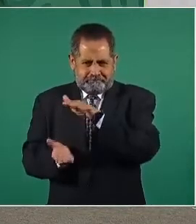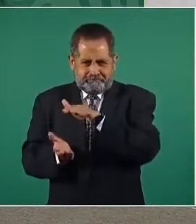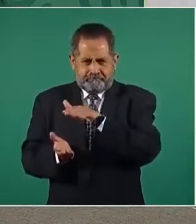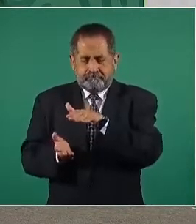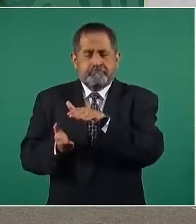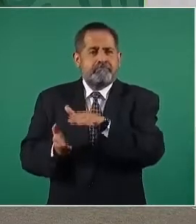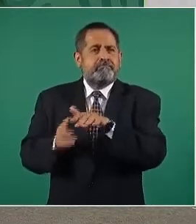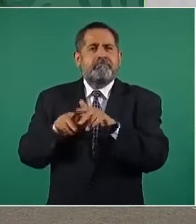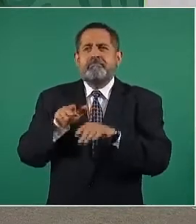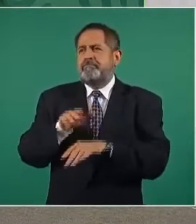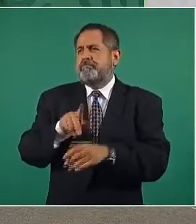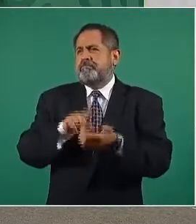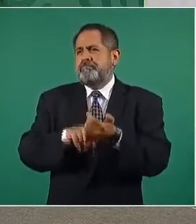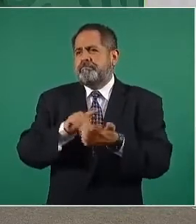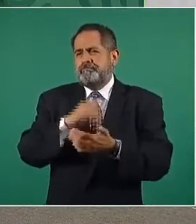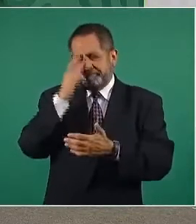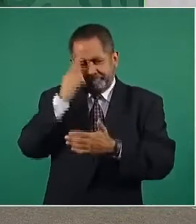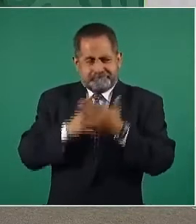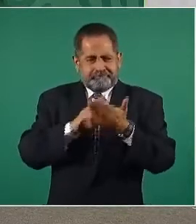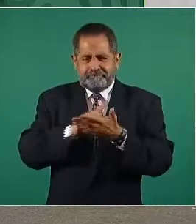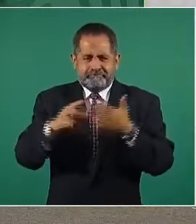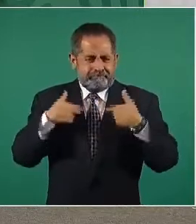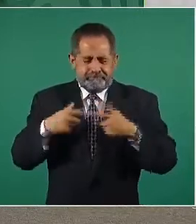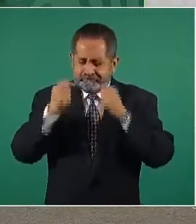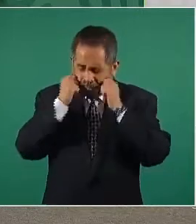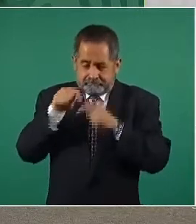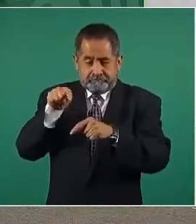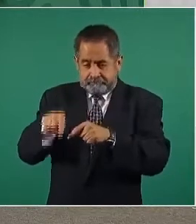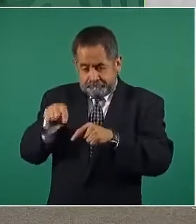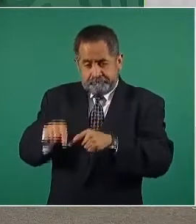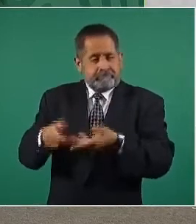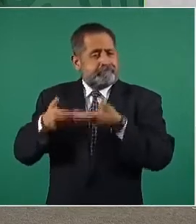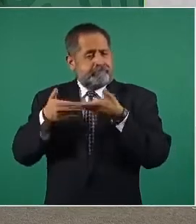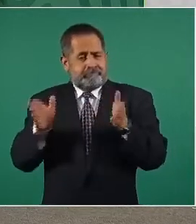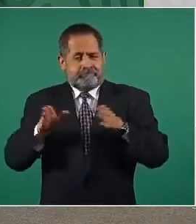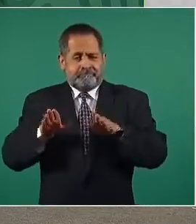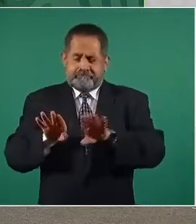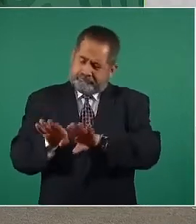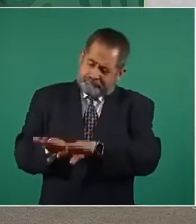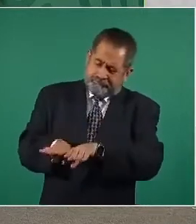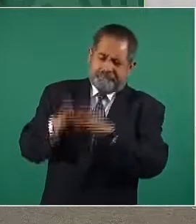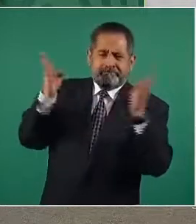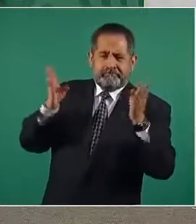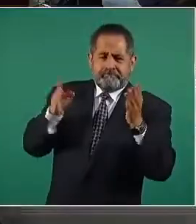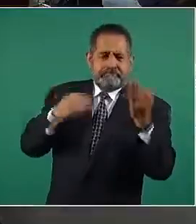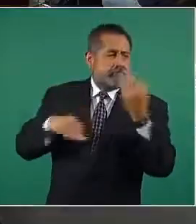de derechos humanos por parte del Estado, deben de transparentarse por completo.